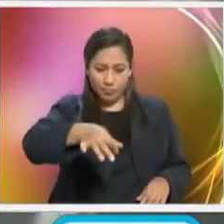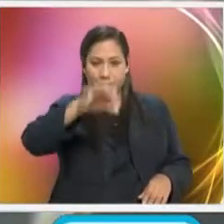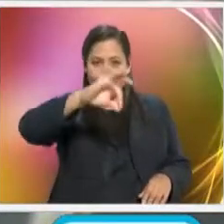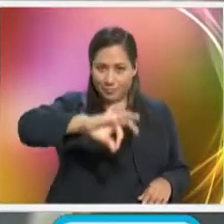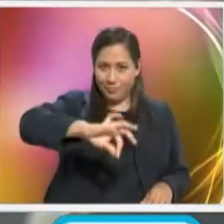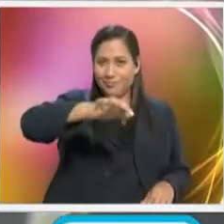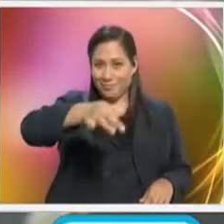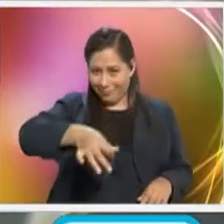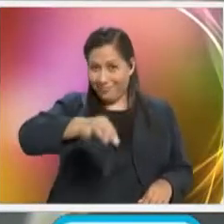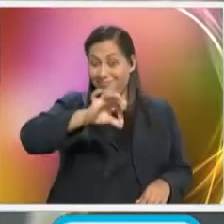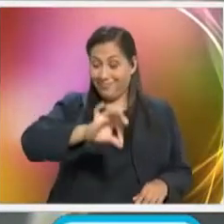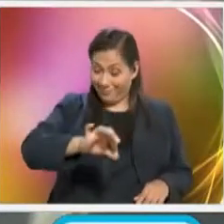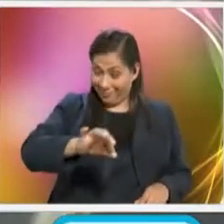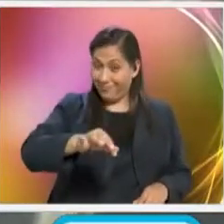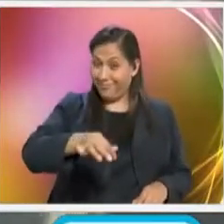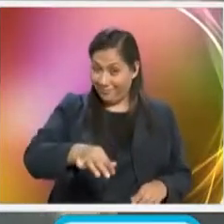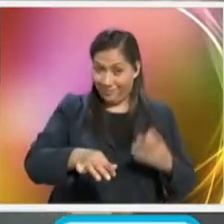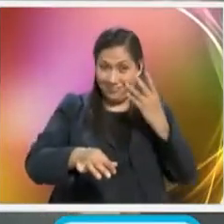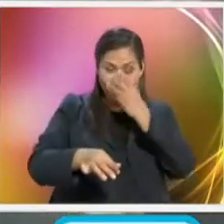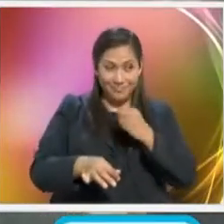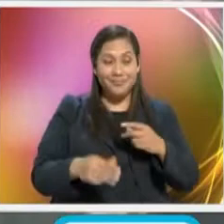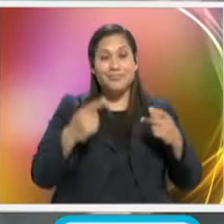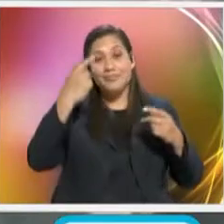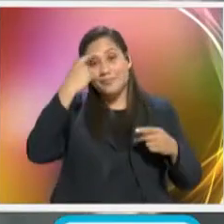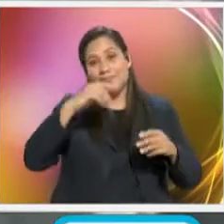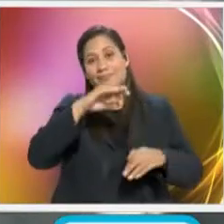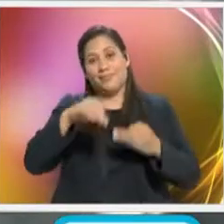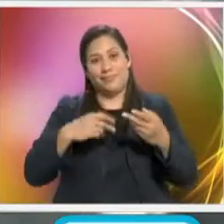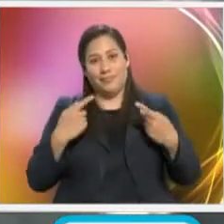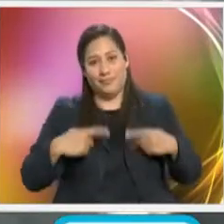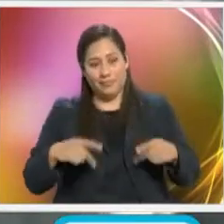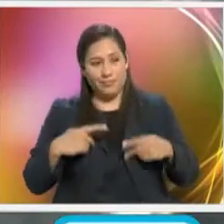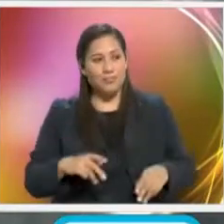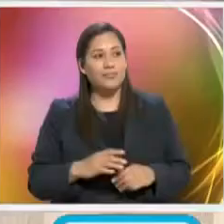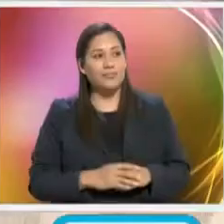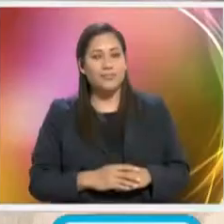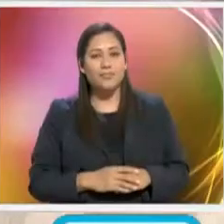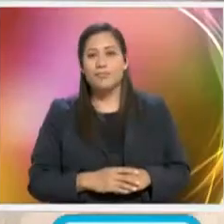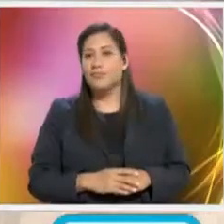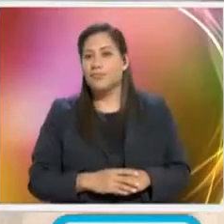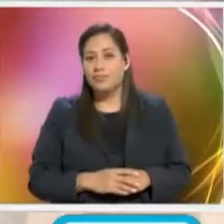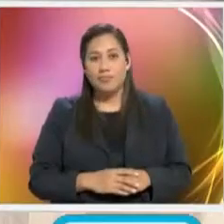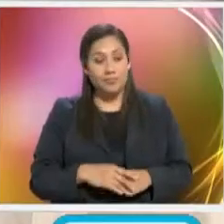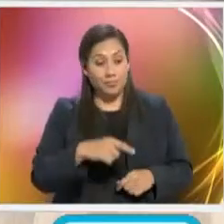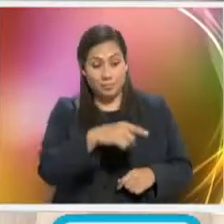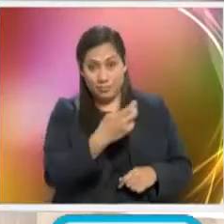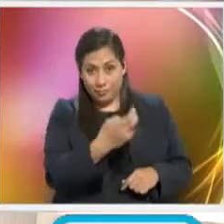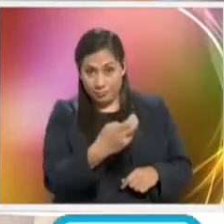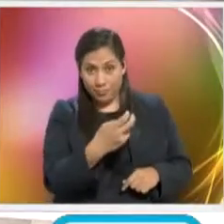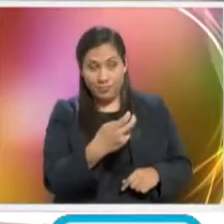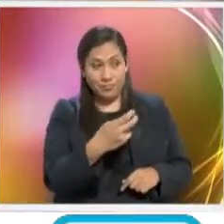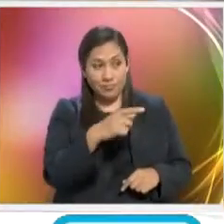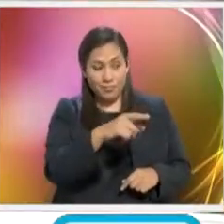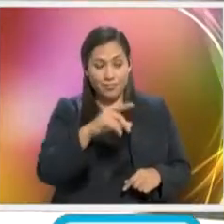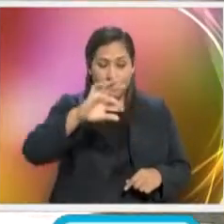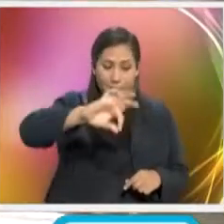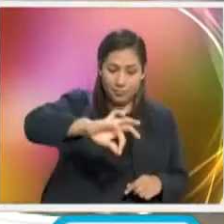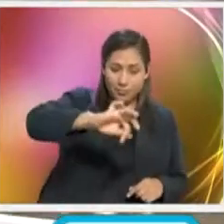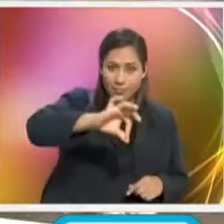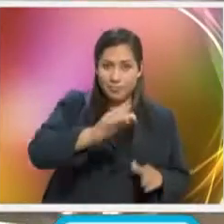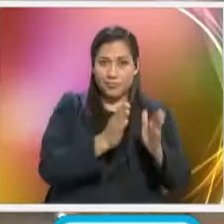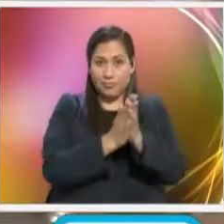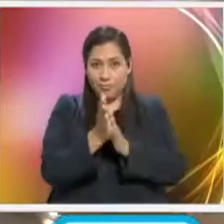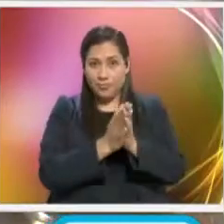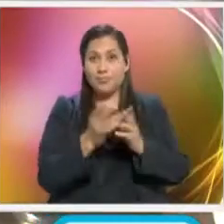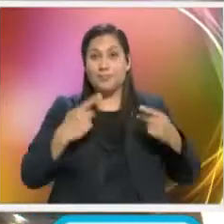está. Claro. Dale, qué bonito. Oye, para toda la gente, digo, Así, tal cual. ¿Qué? no con estas banderías con chocolate, pero a la gente, por ejemplo, que va al